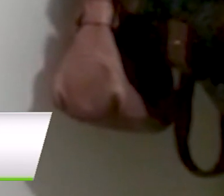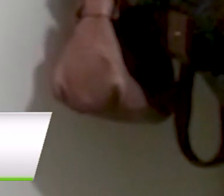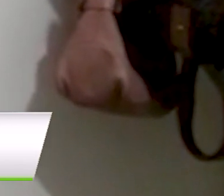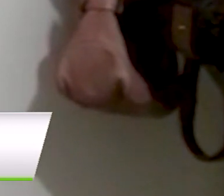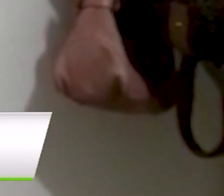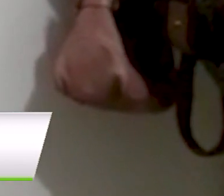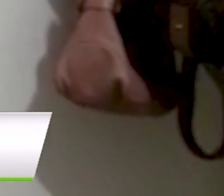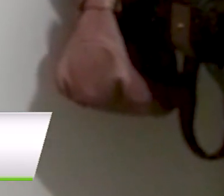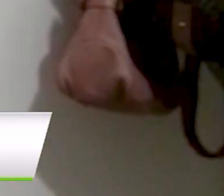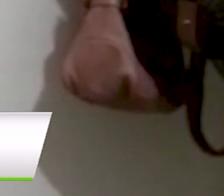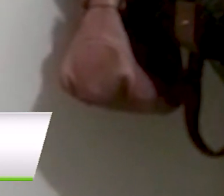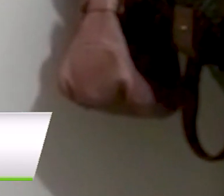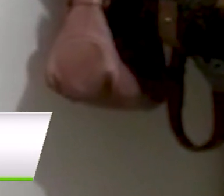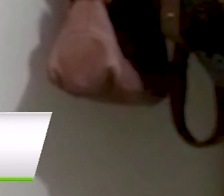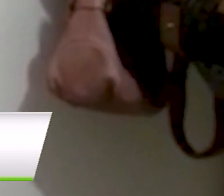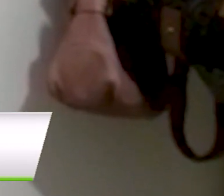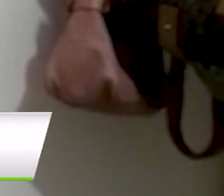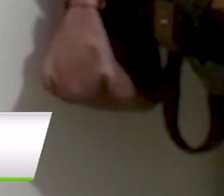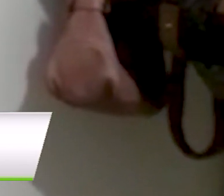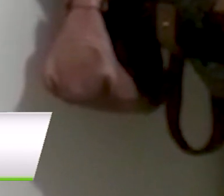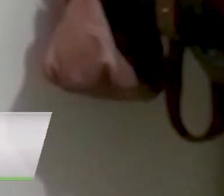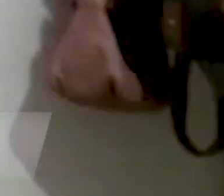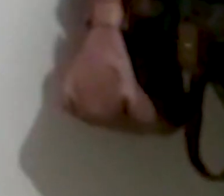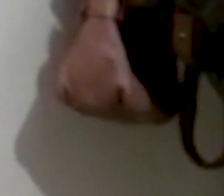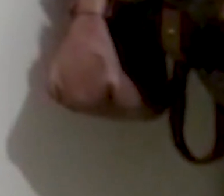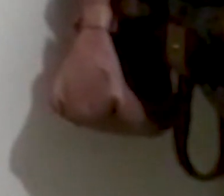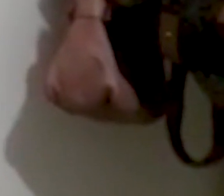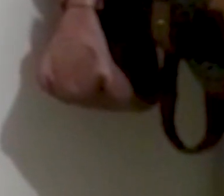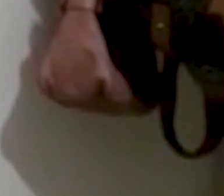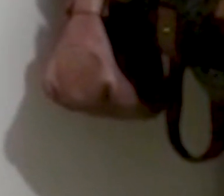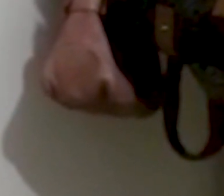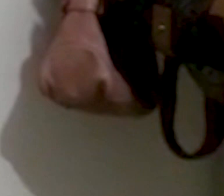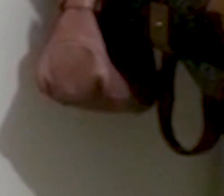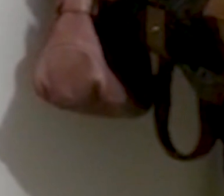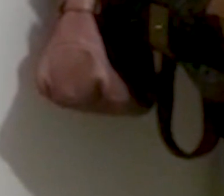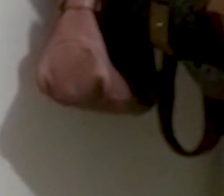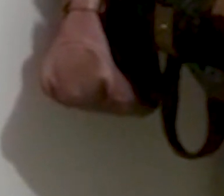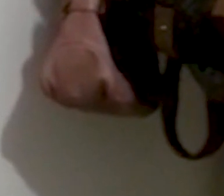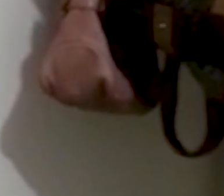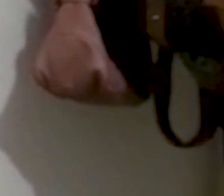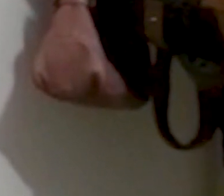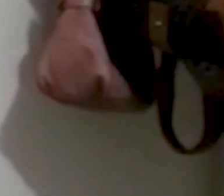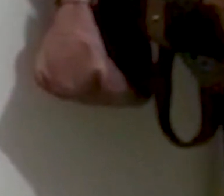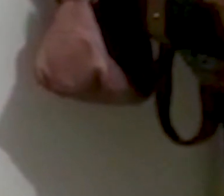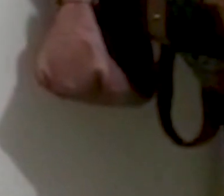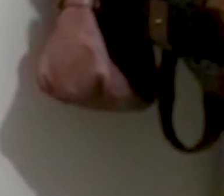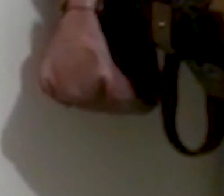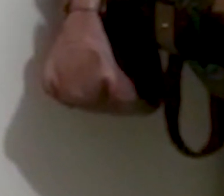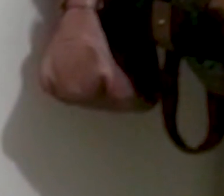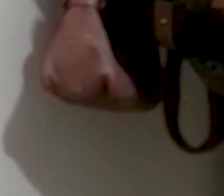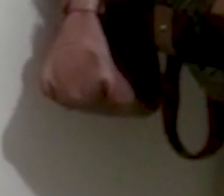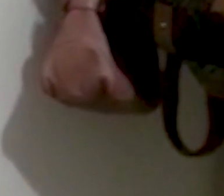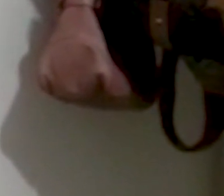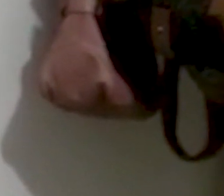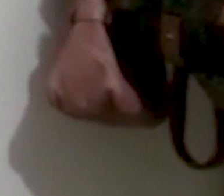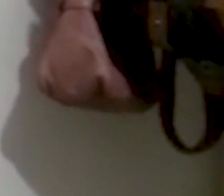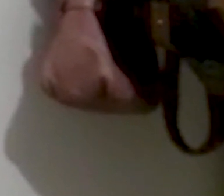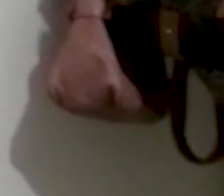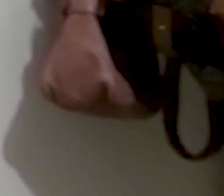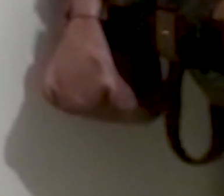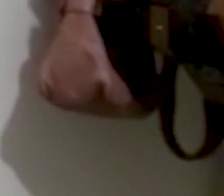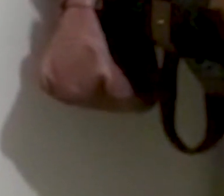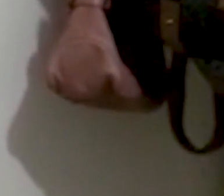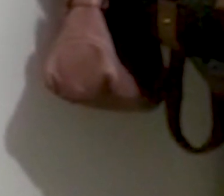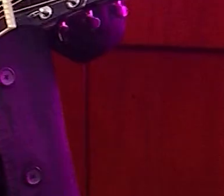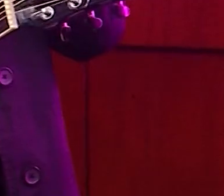caso de nosotros al menos, que pudimos abrir rápidamente, porque pues al menos teníamos un aforo que nos permitía tener